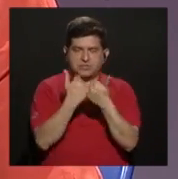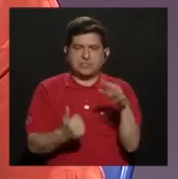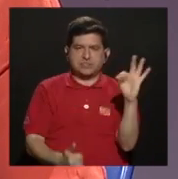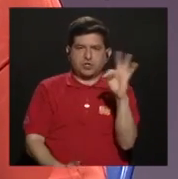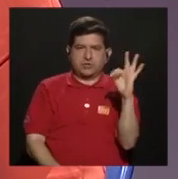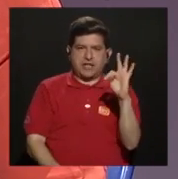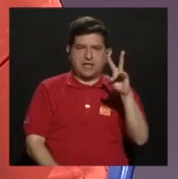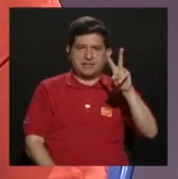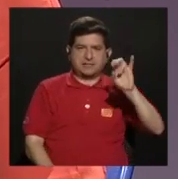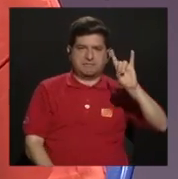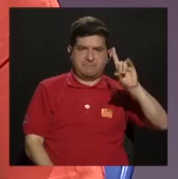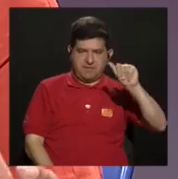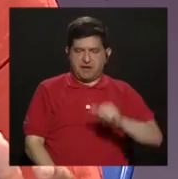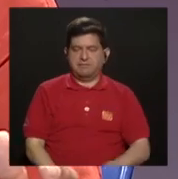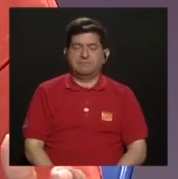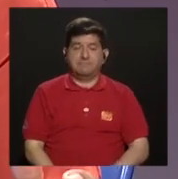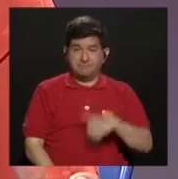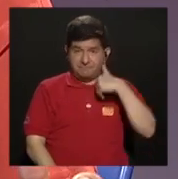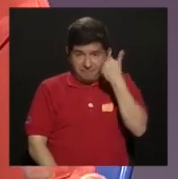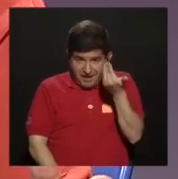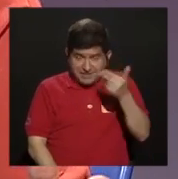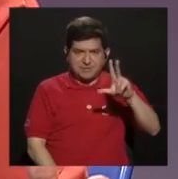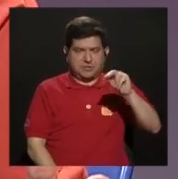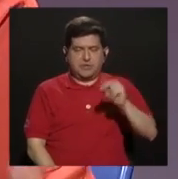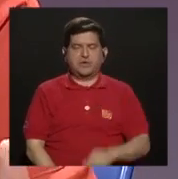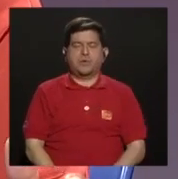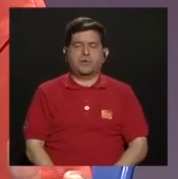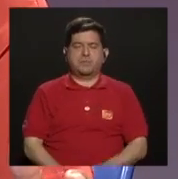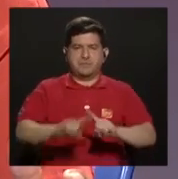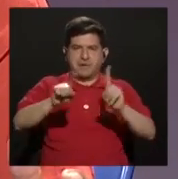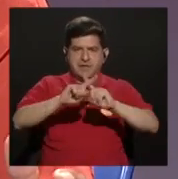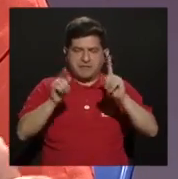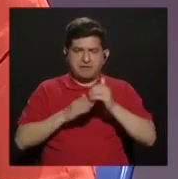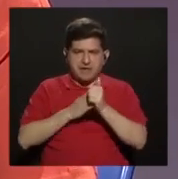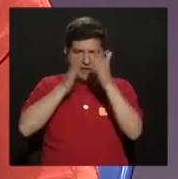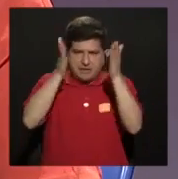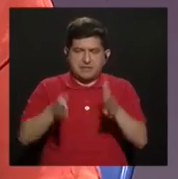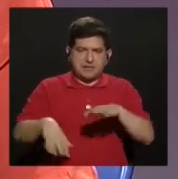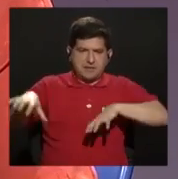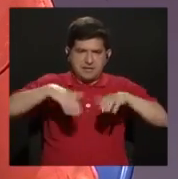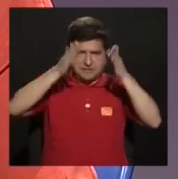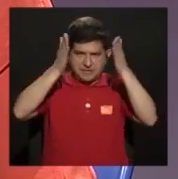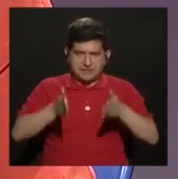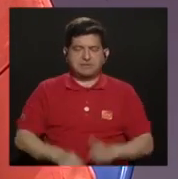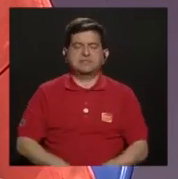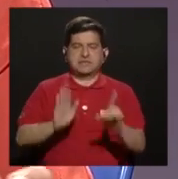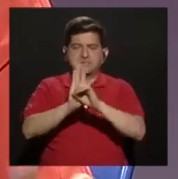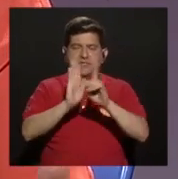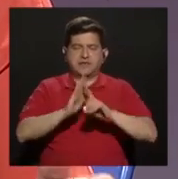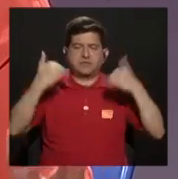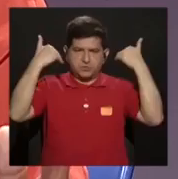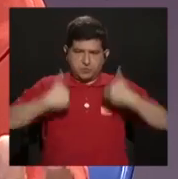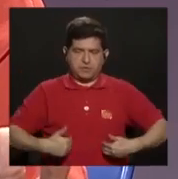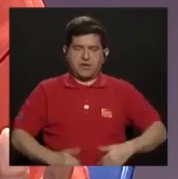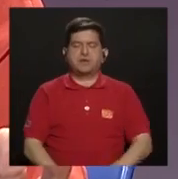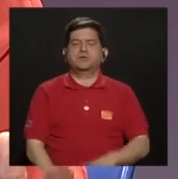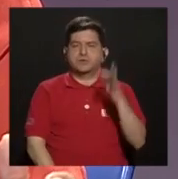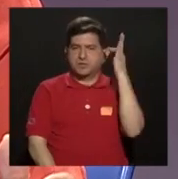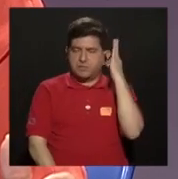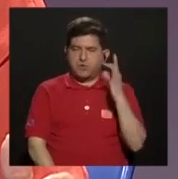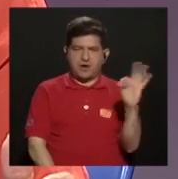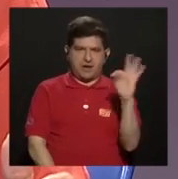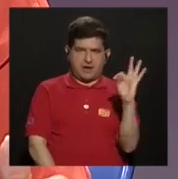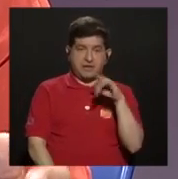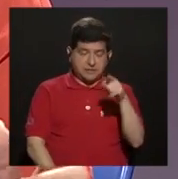Transvida. No ha sido fácil para las lideresas y para las activistas por los derechos humanos de las mujeres trans lograr